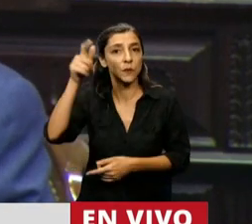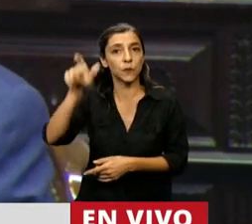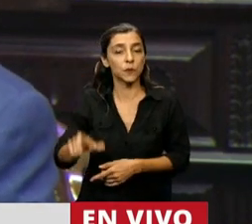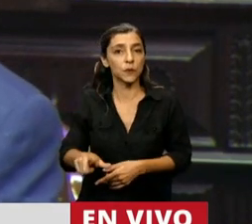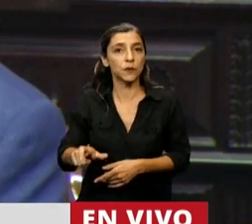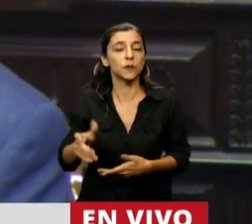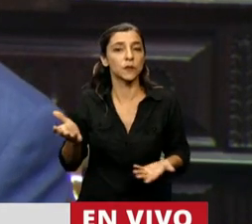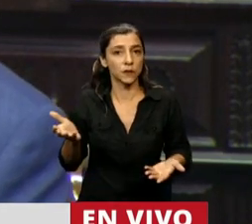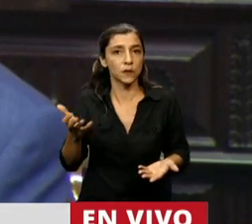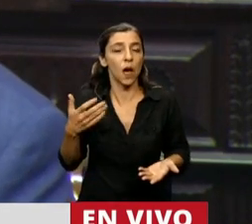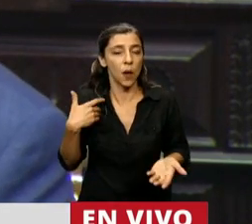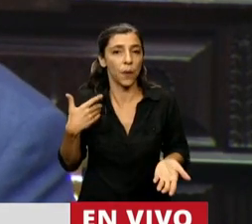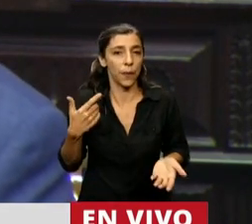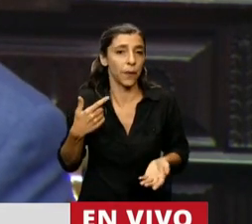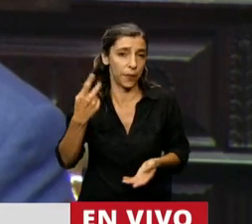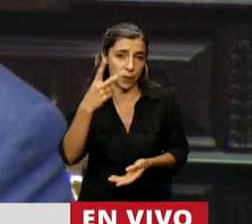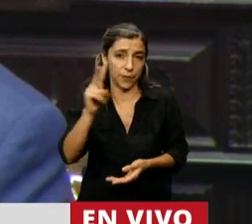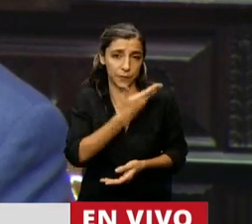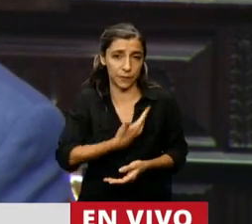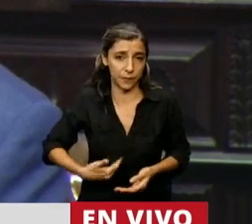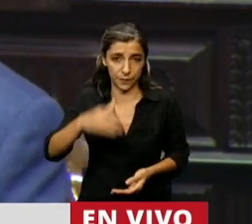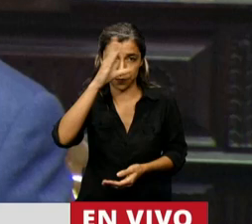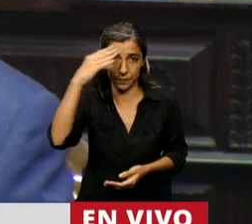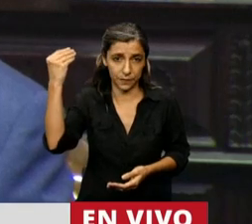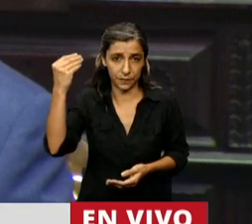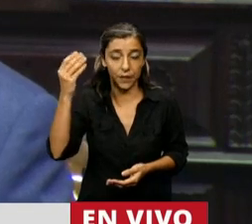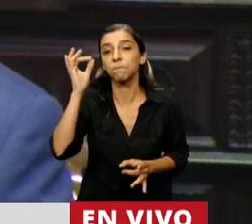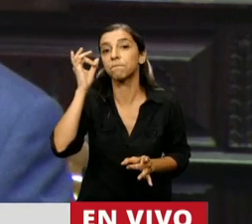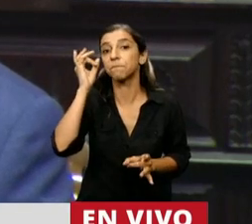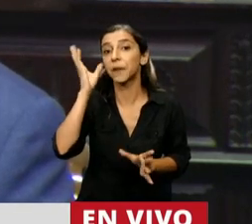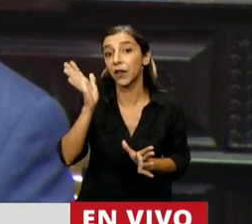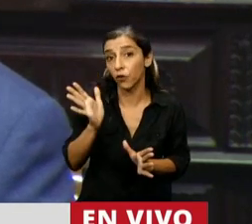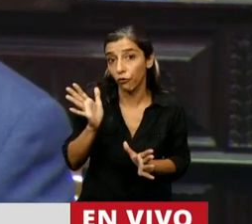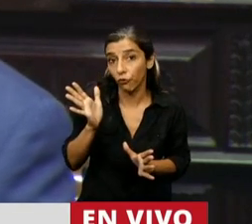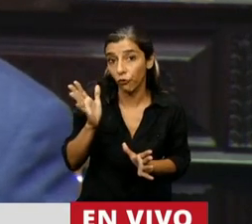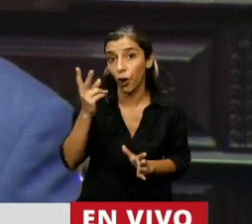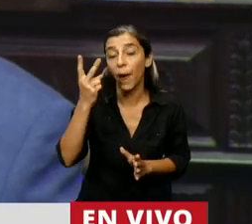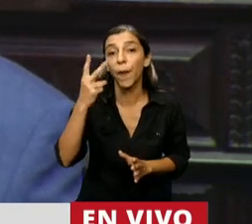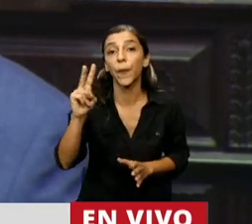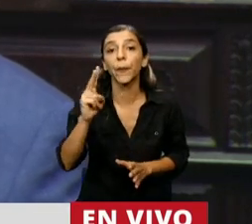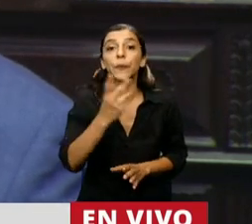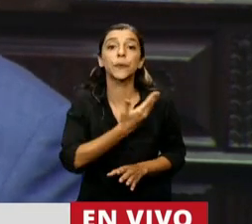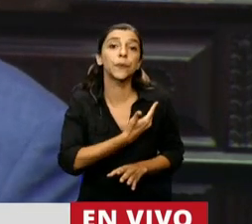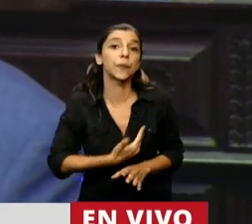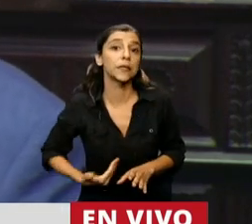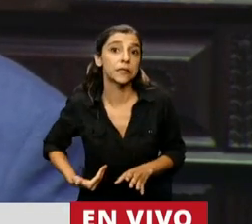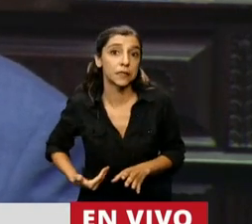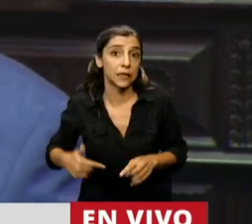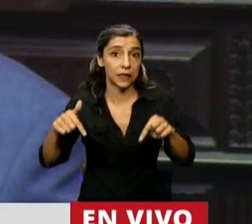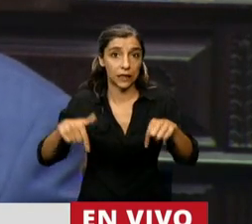elisabet fernández la vicepresidenta perdón la vicepresidenta o presidenta en ejercicio